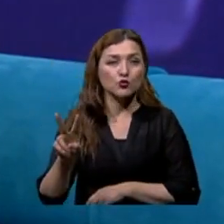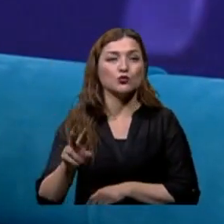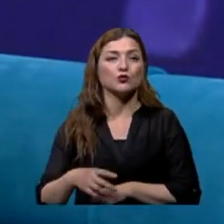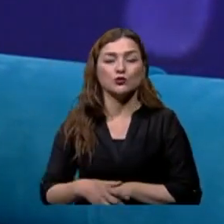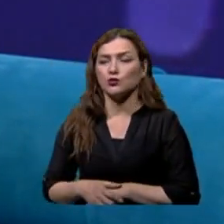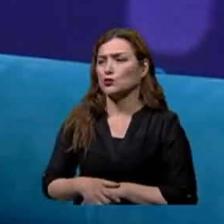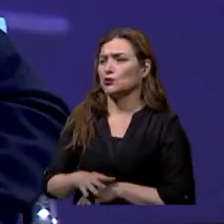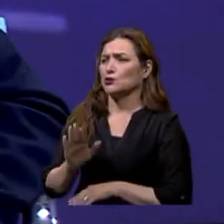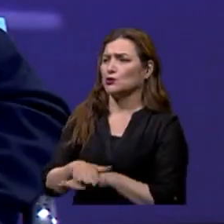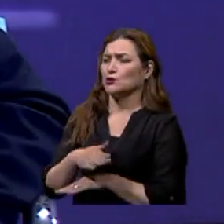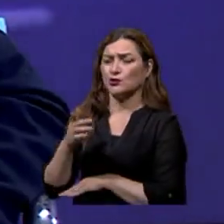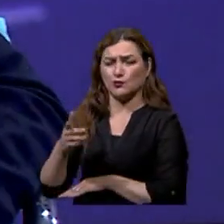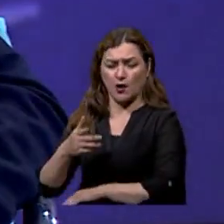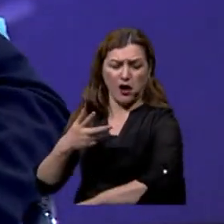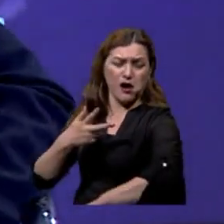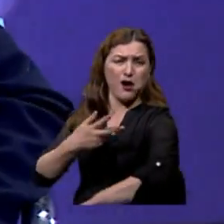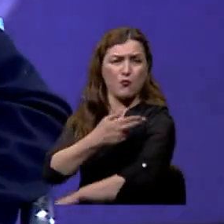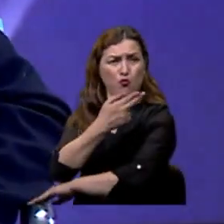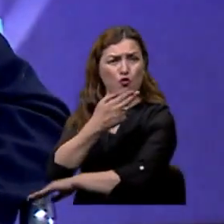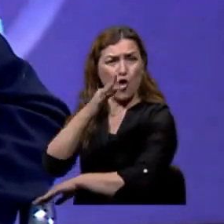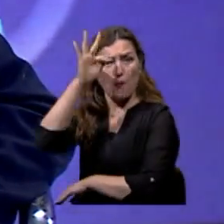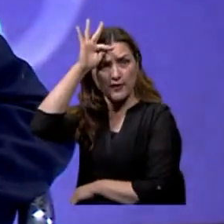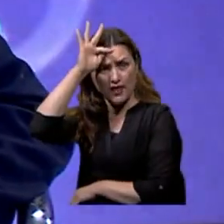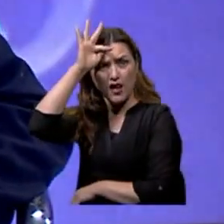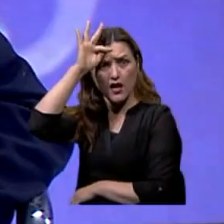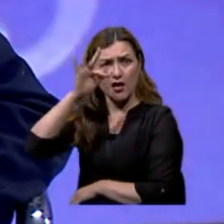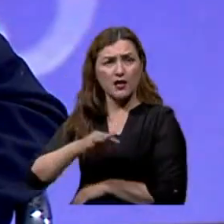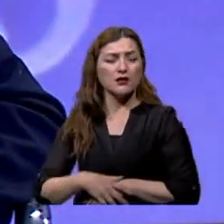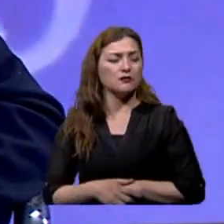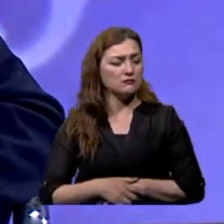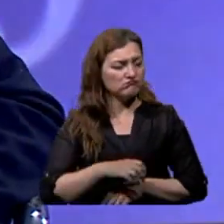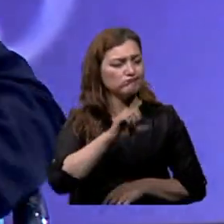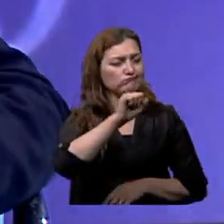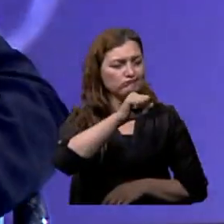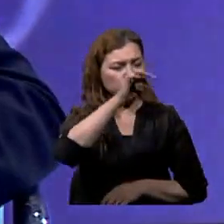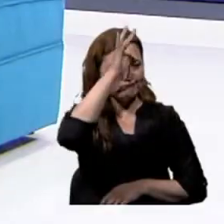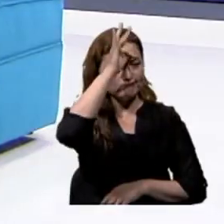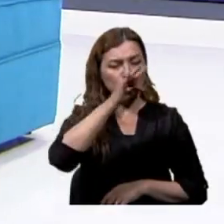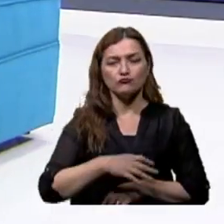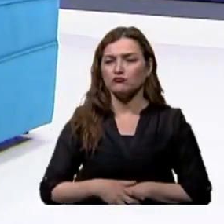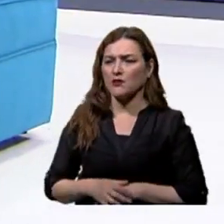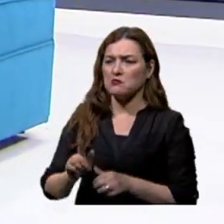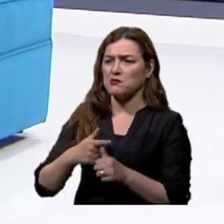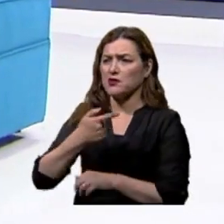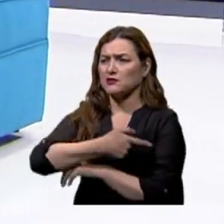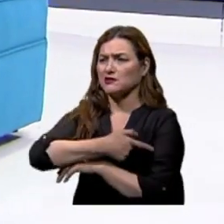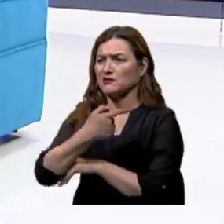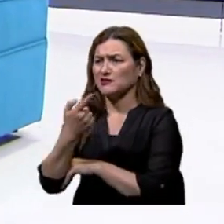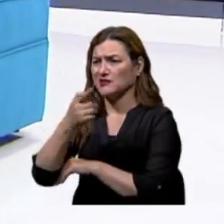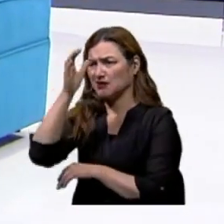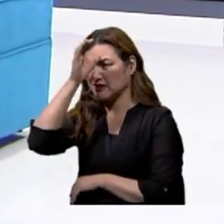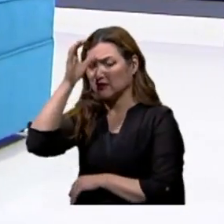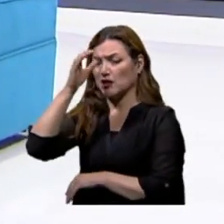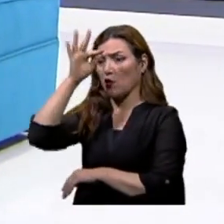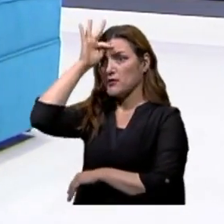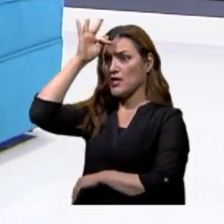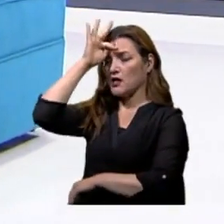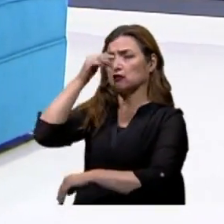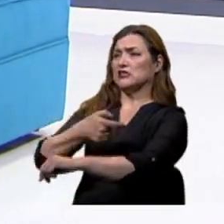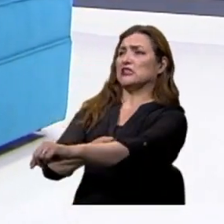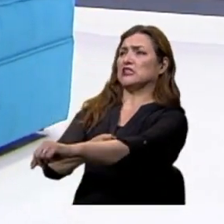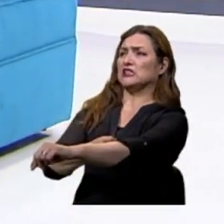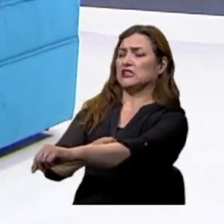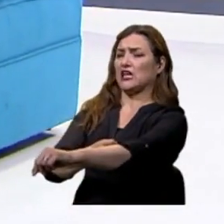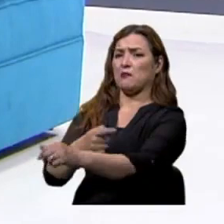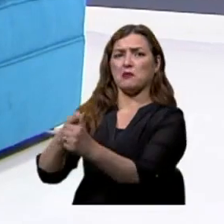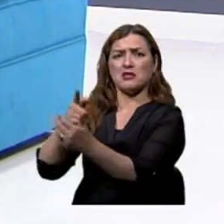tránsito que ocasionó que la amputación se la haga en el hospital. En el hospital, sí. ¿Cómo fueron esos primeros días, esas primeras semanas, cuando el personal